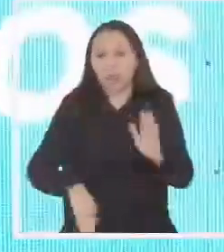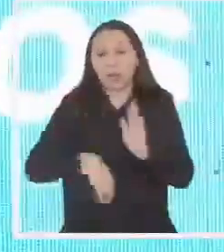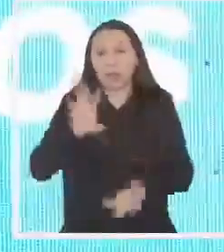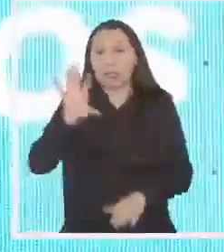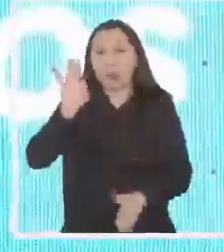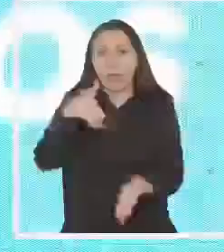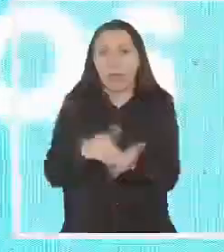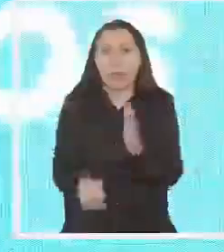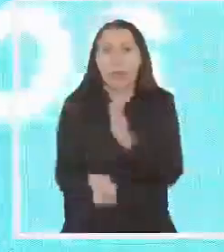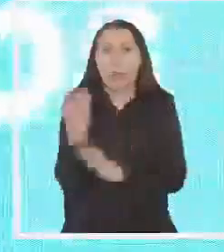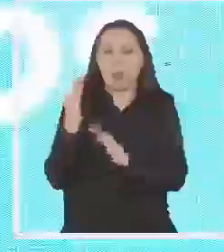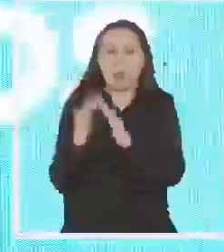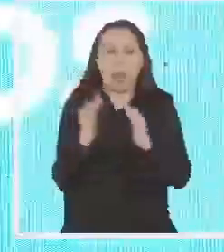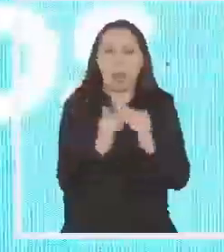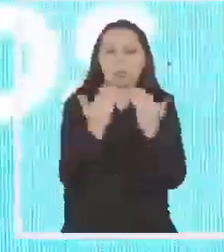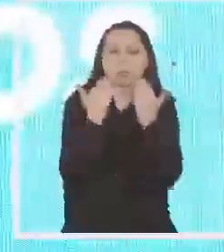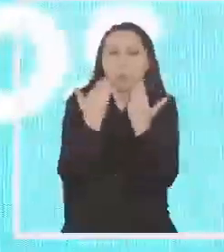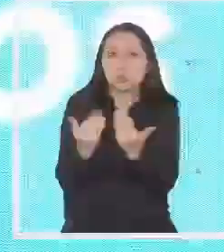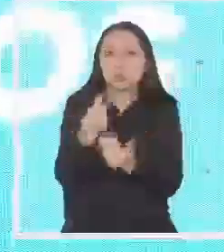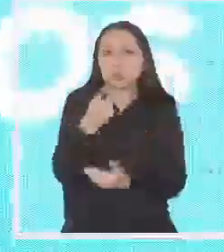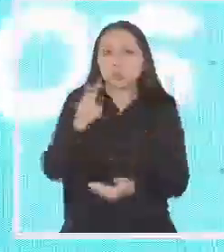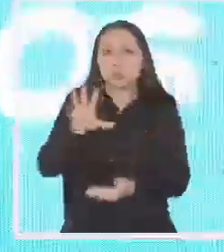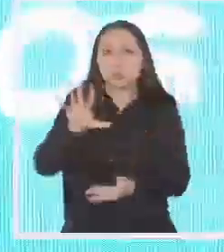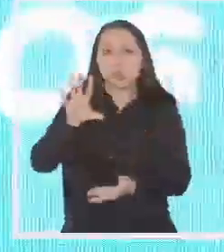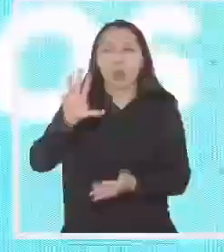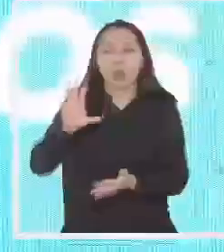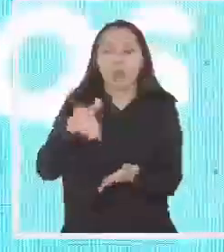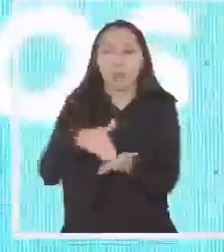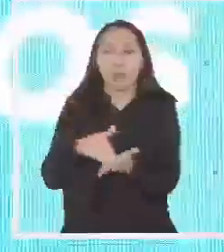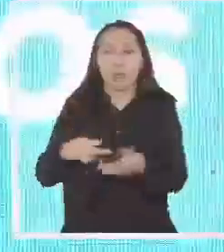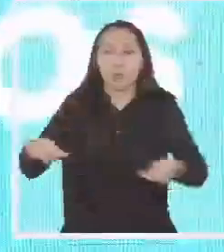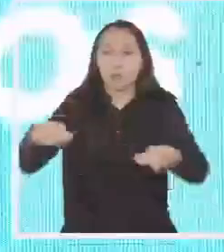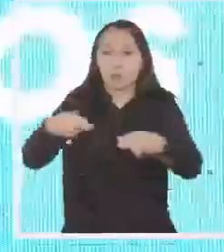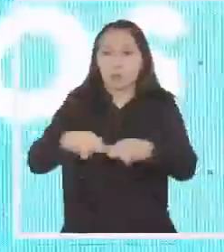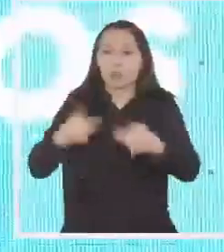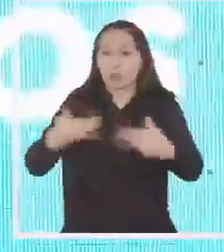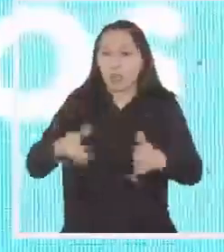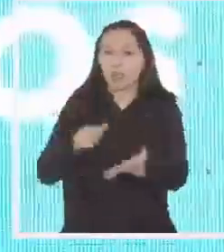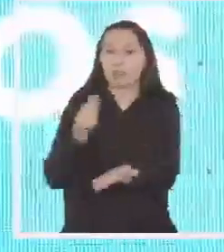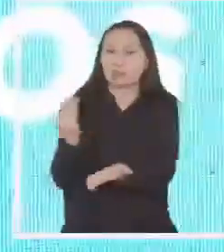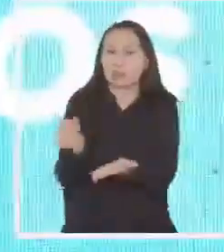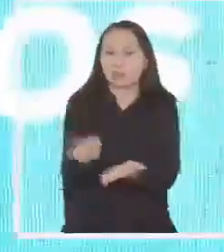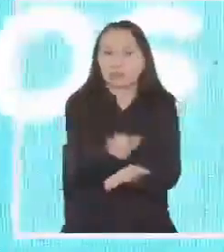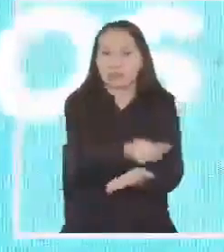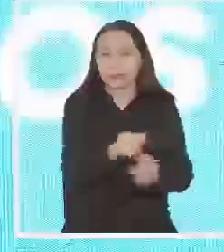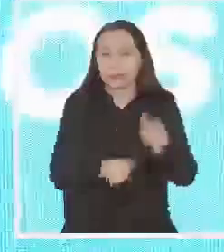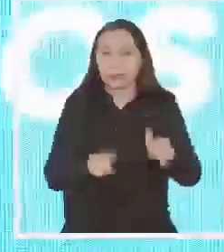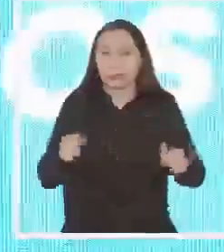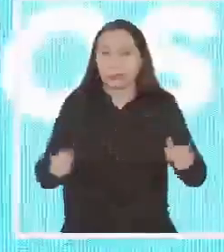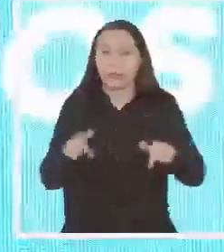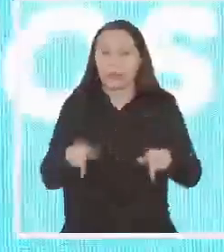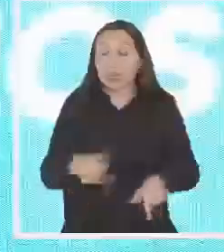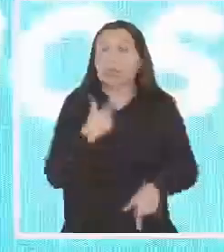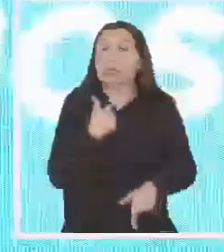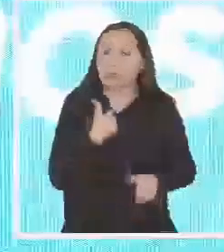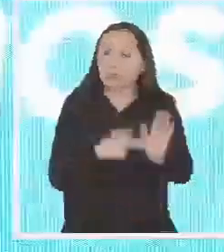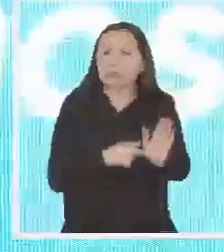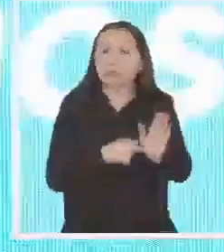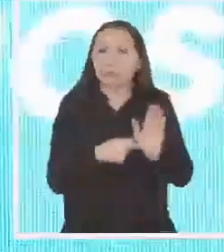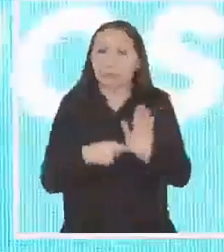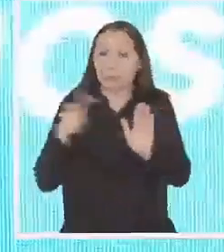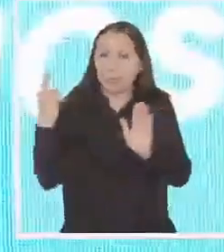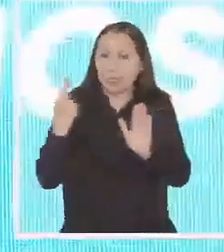de 50.000 nuevas viviendas y asignado más de 259.000 subsidios. Aquí me interesa destacar en